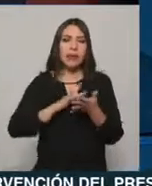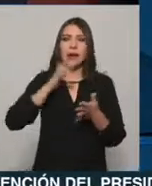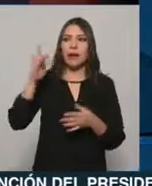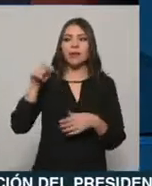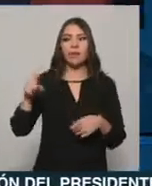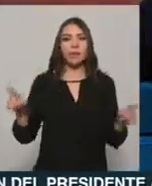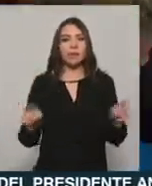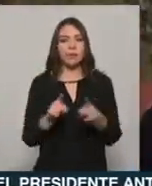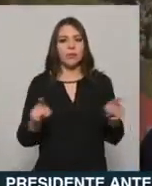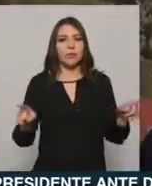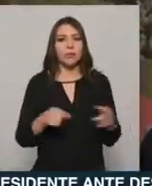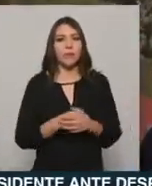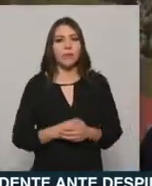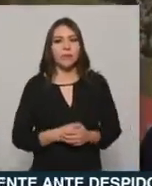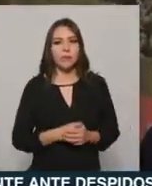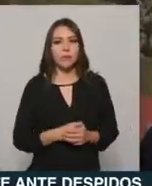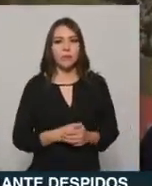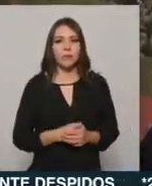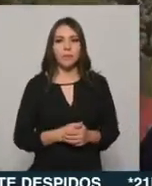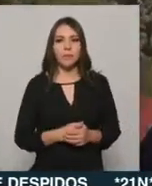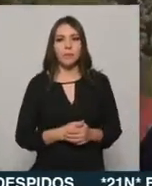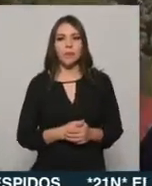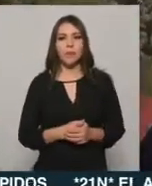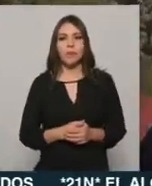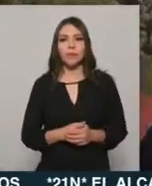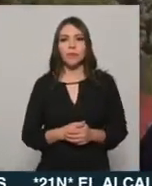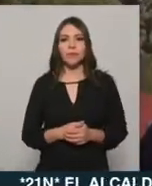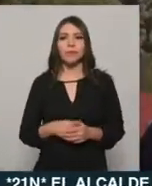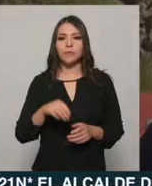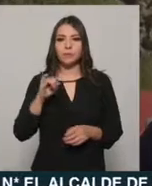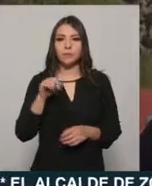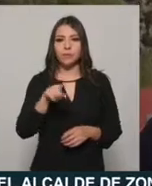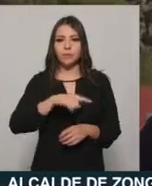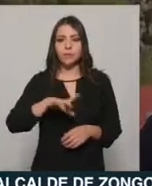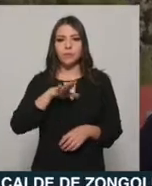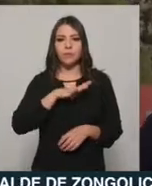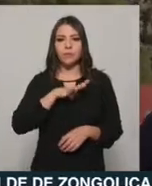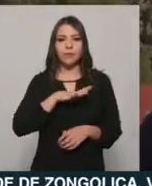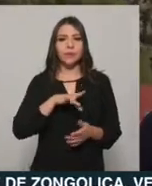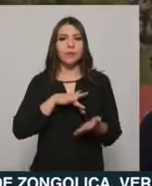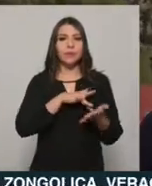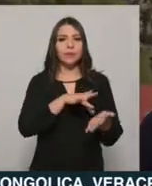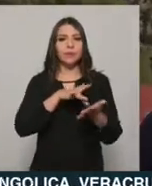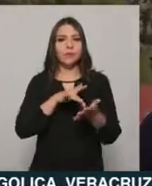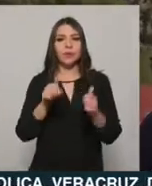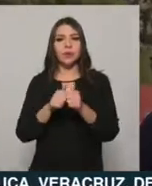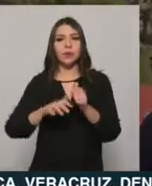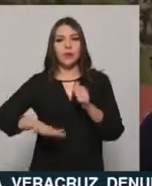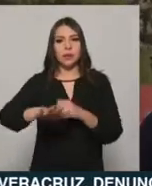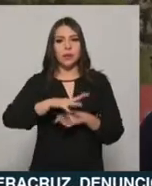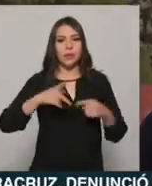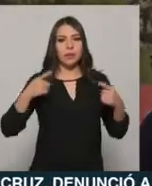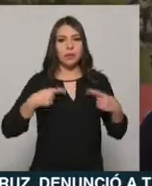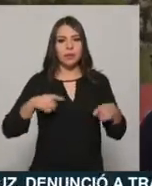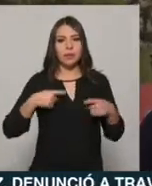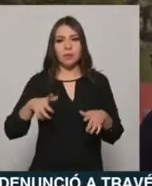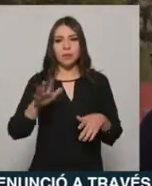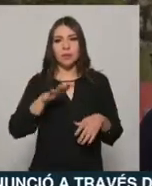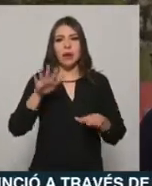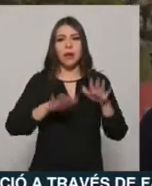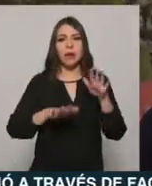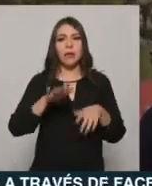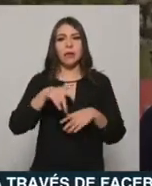una noble causa de por medio. Nosotros tenemos una cercanía con la gente y nos lleva a hacer